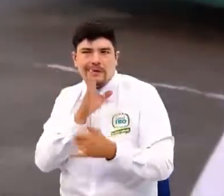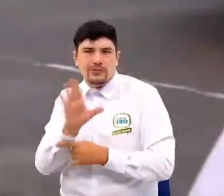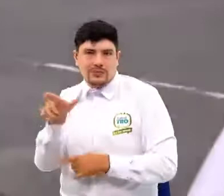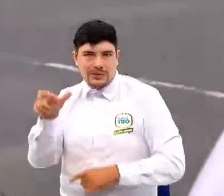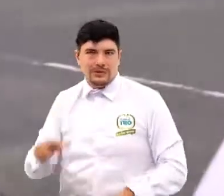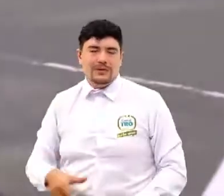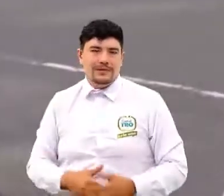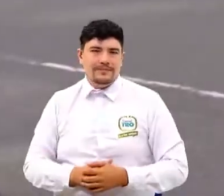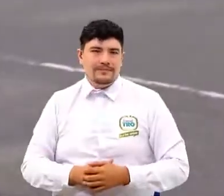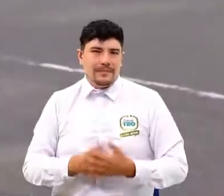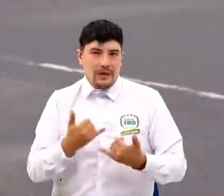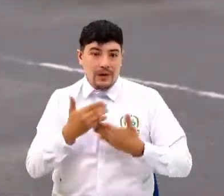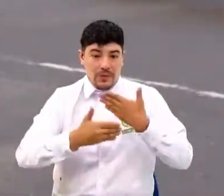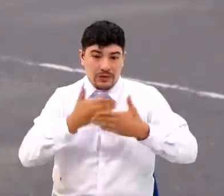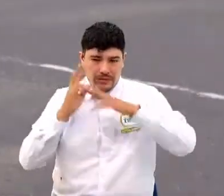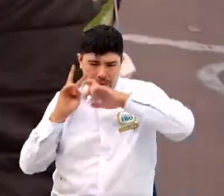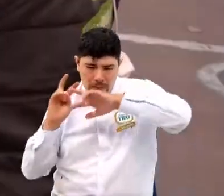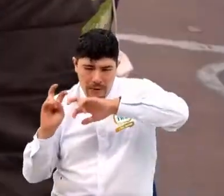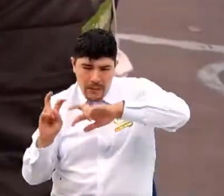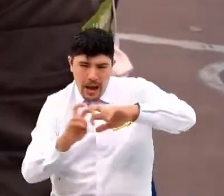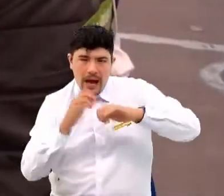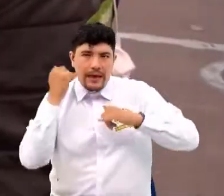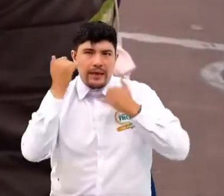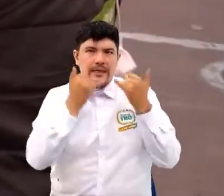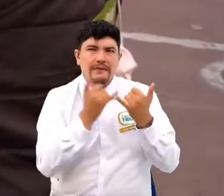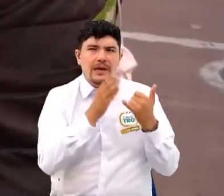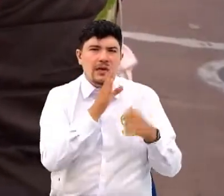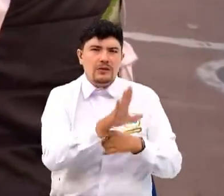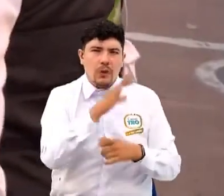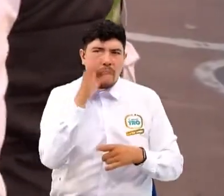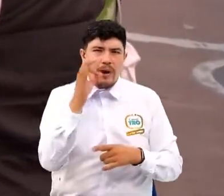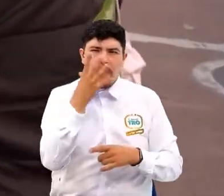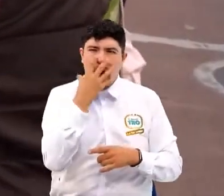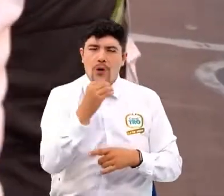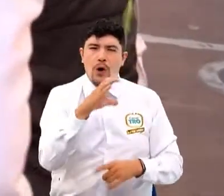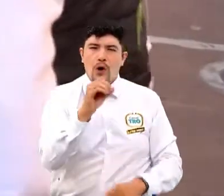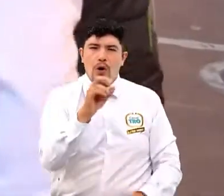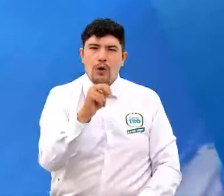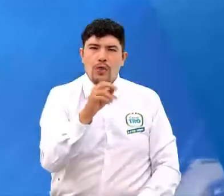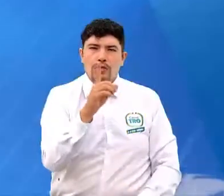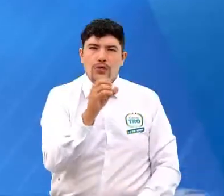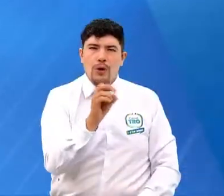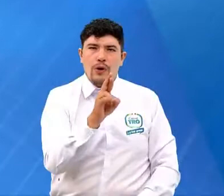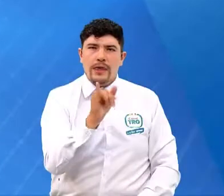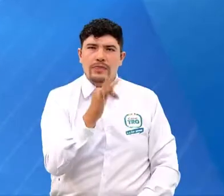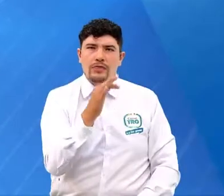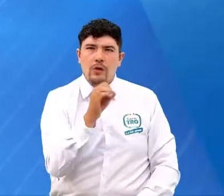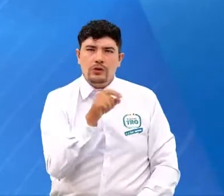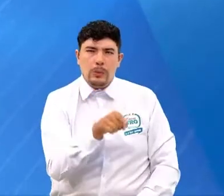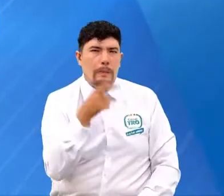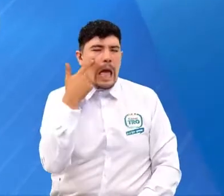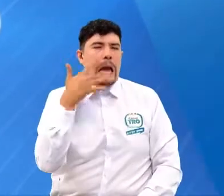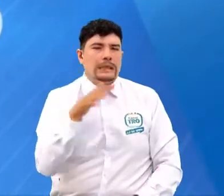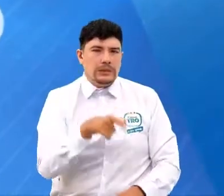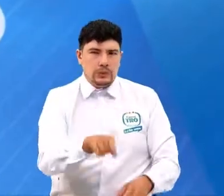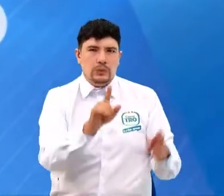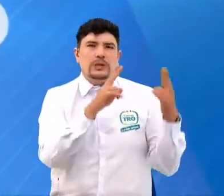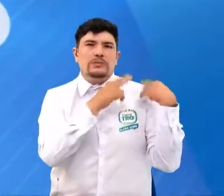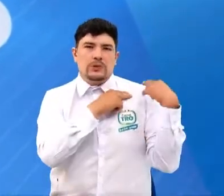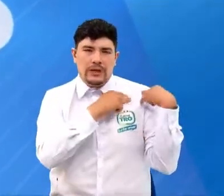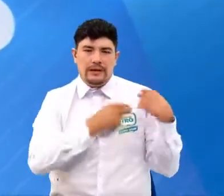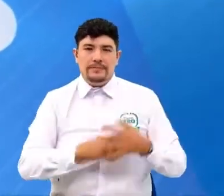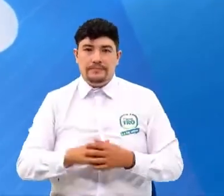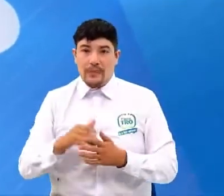según los investigadores, están tras la búsqueda de alias Condorito, un sujeto y presunto delincuente que podría estar involucrado en este hecho.